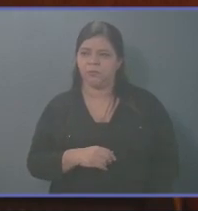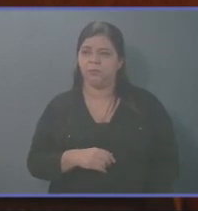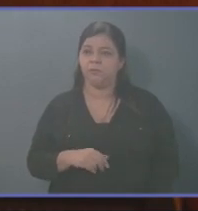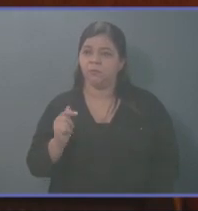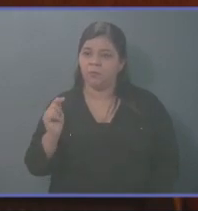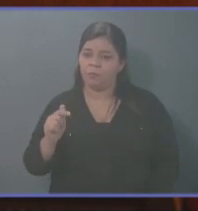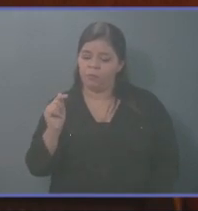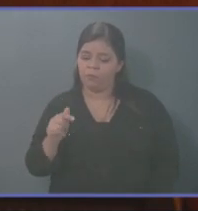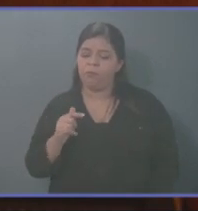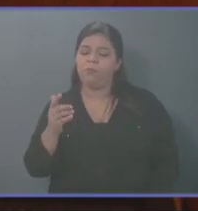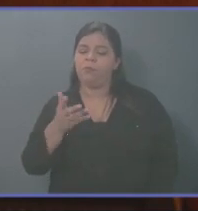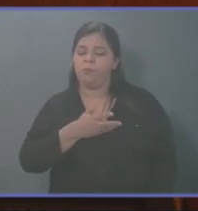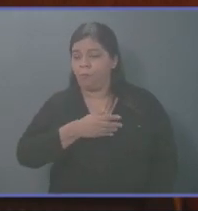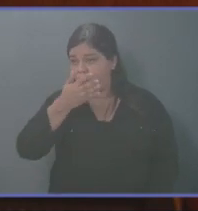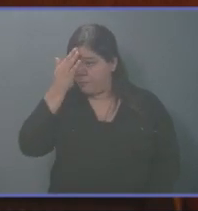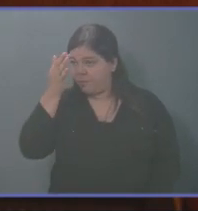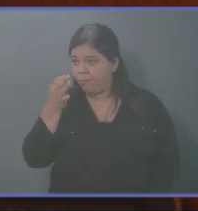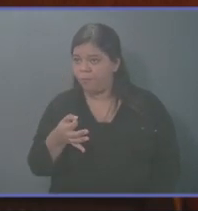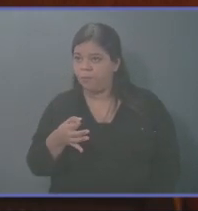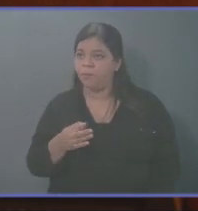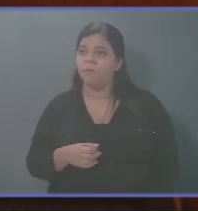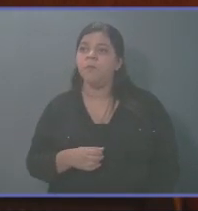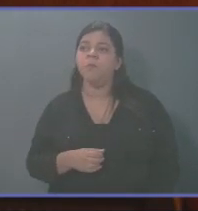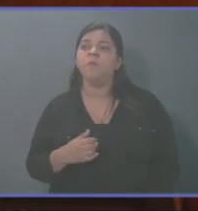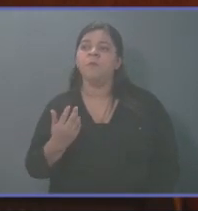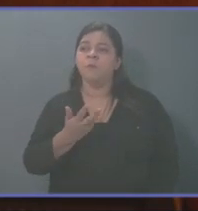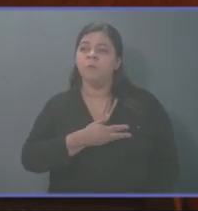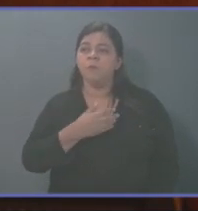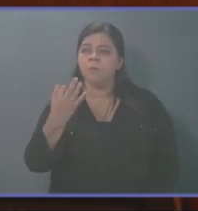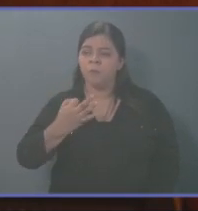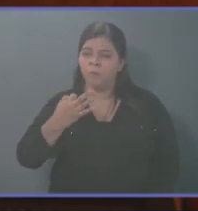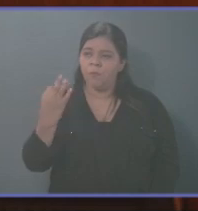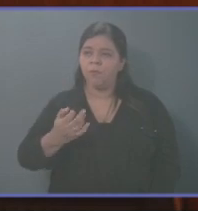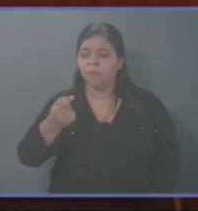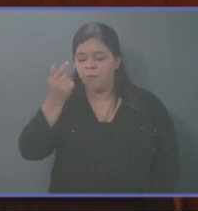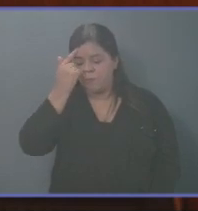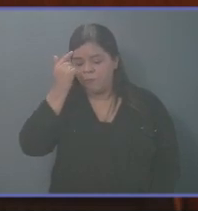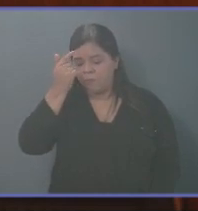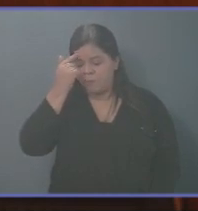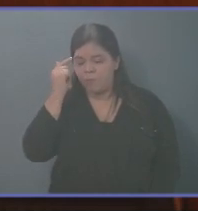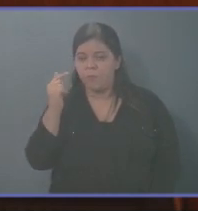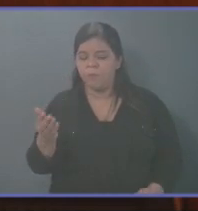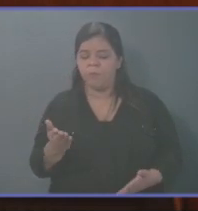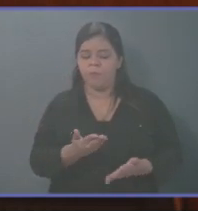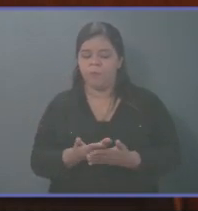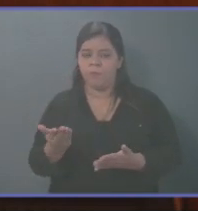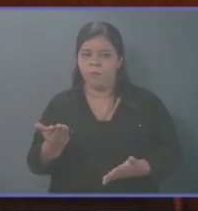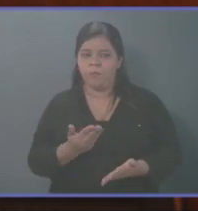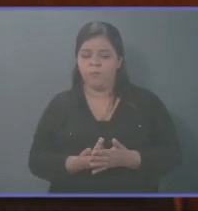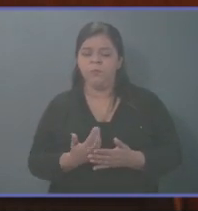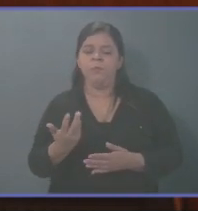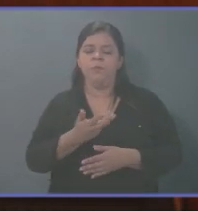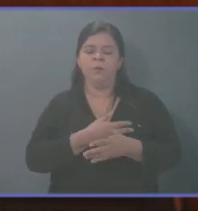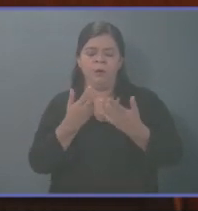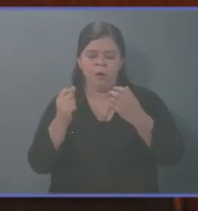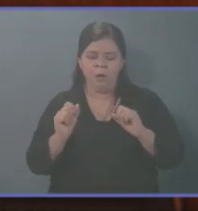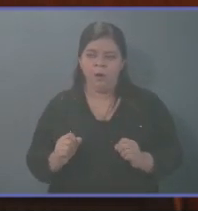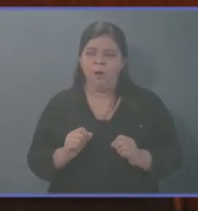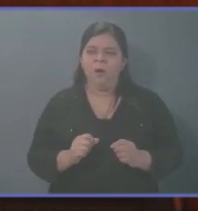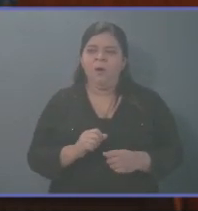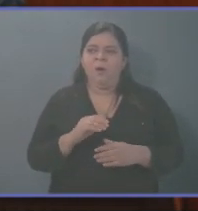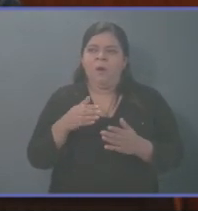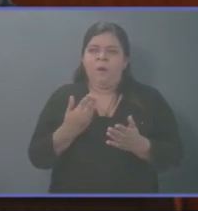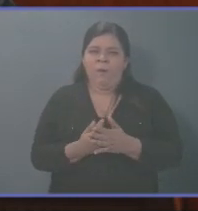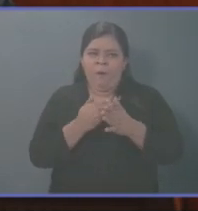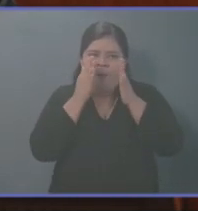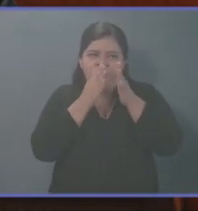por eso que creemos que debemos de considerar este tipo de propuesta y poder llevar liquidez